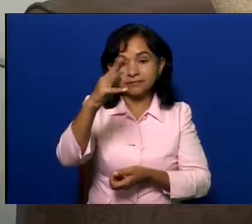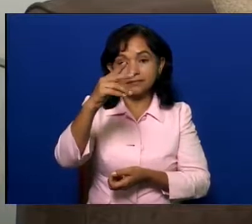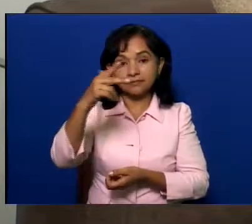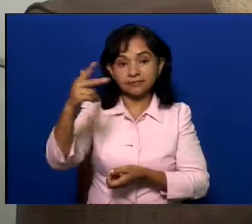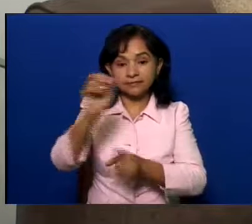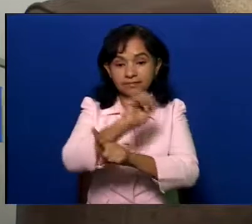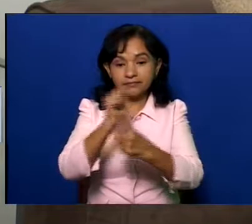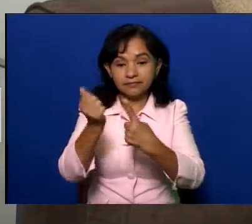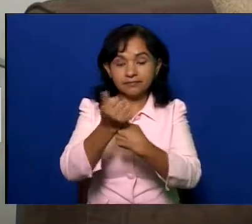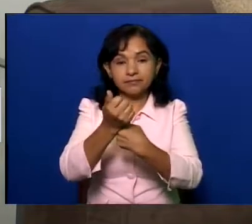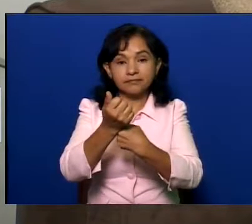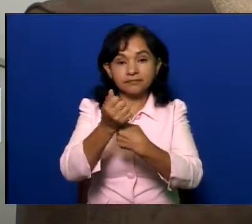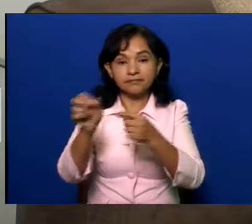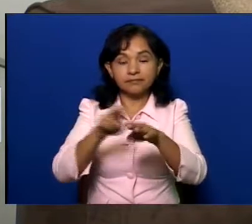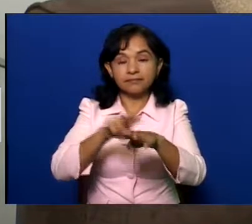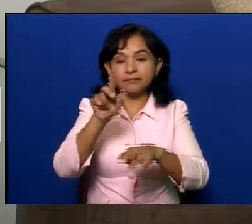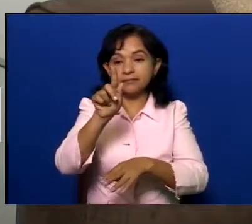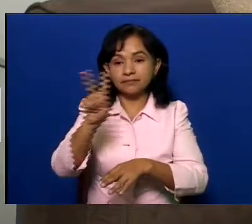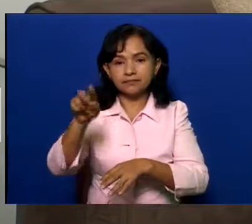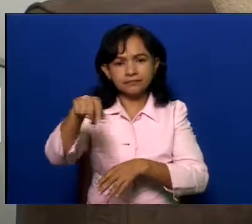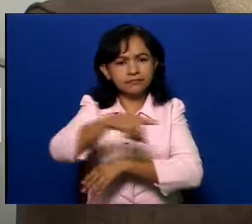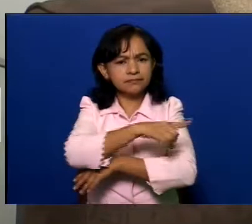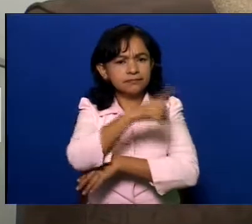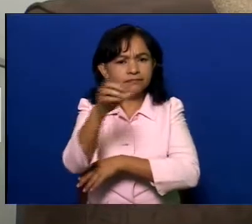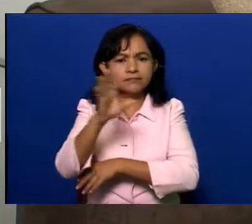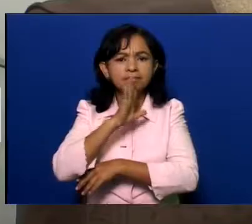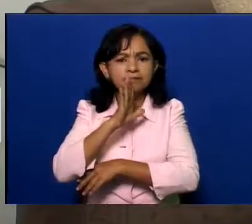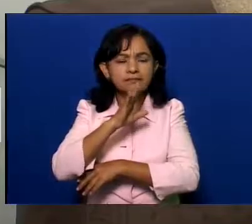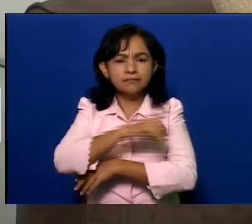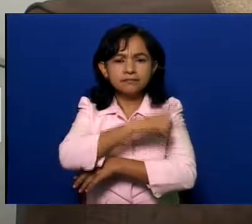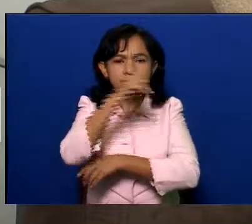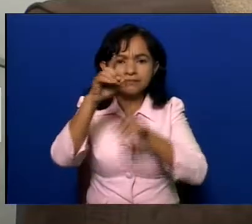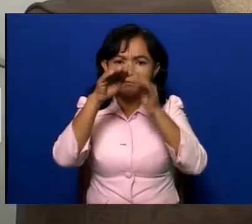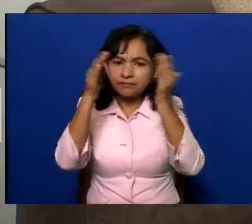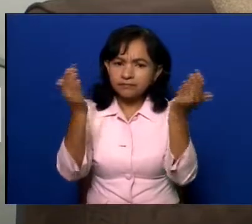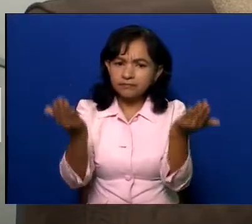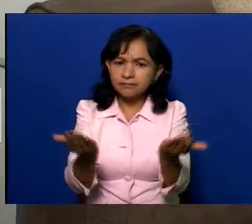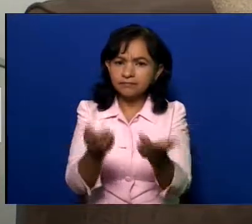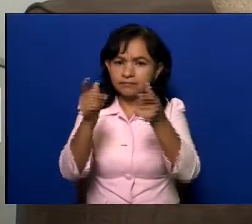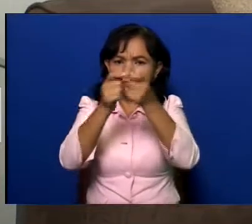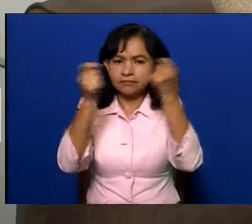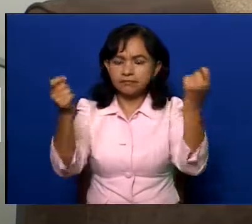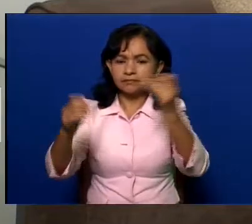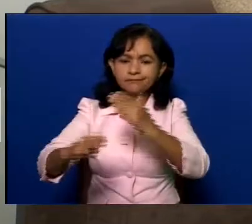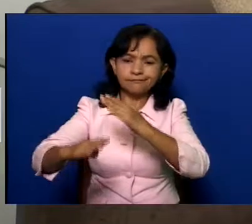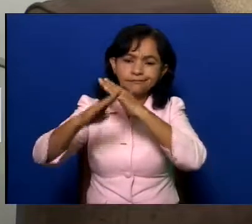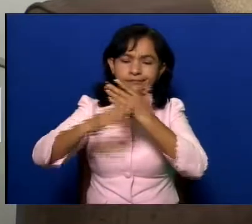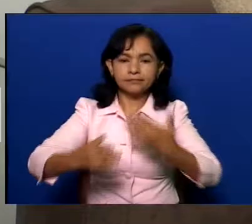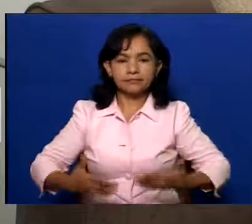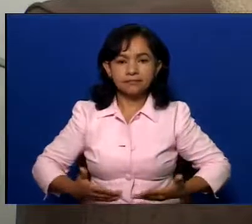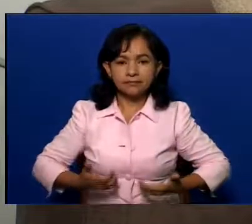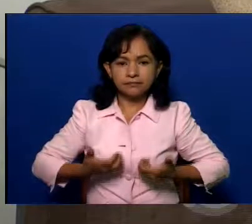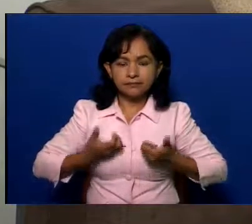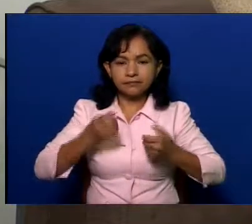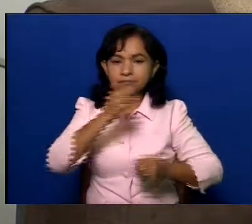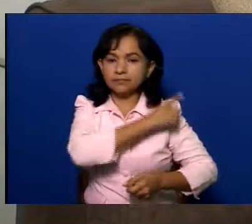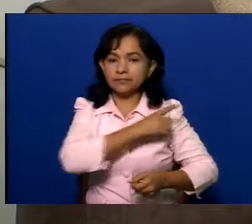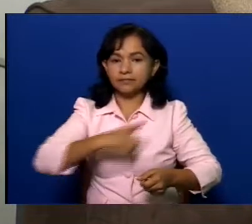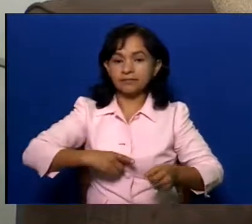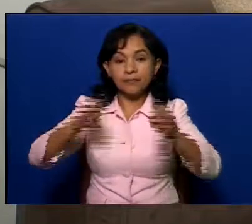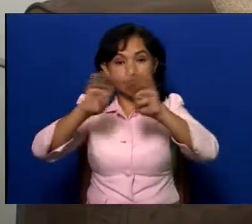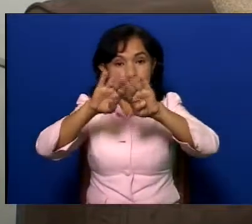que permiten la accesibilidad de la población a la llegada a los servicios, pero también la posibilidad de la